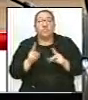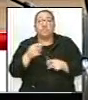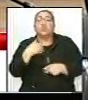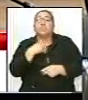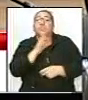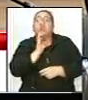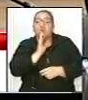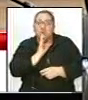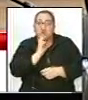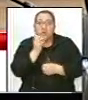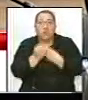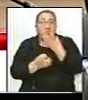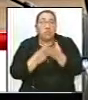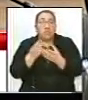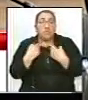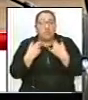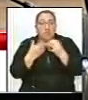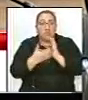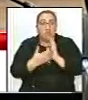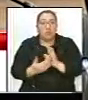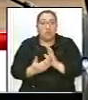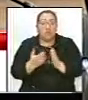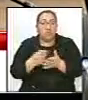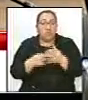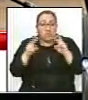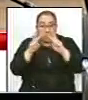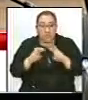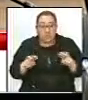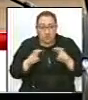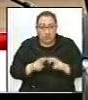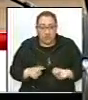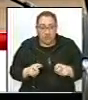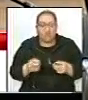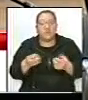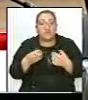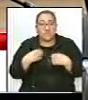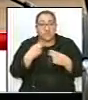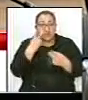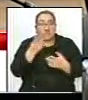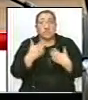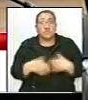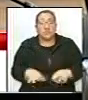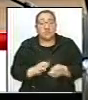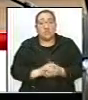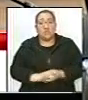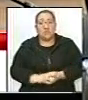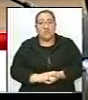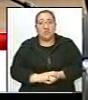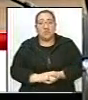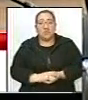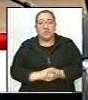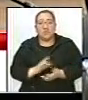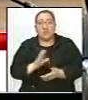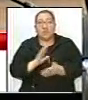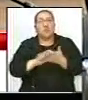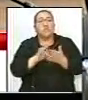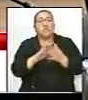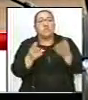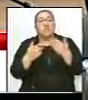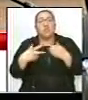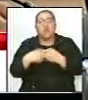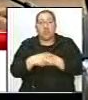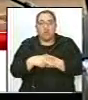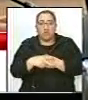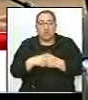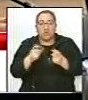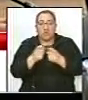digo que tenemos que hacer un diagnóstico, que tenemos que hacer una evaluación, que tenemos que determinar. Sí, la palabra, presidente, una